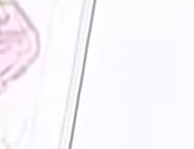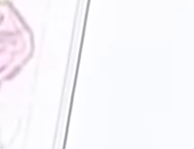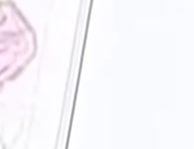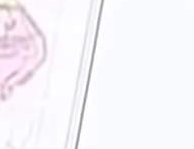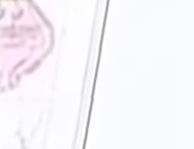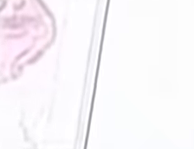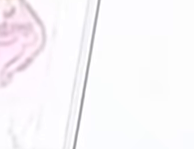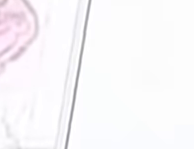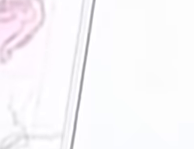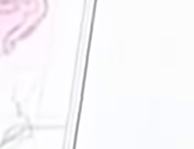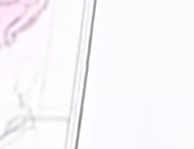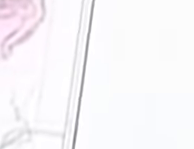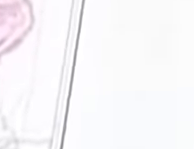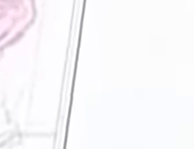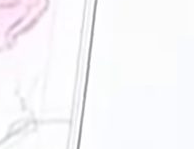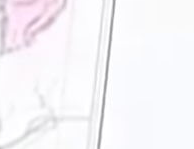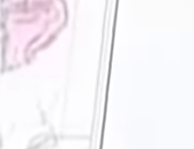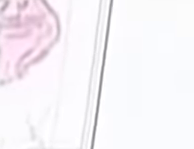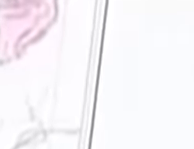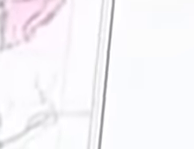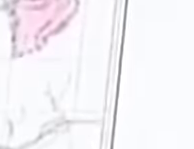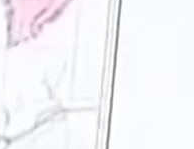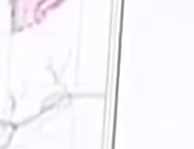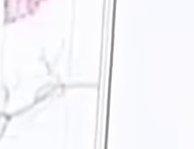caribeña, andina,